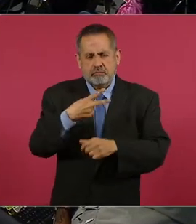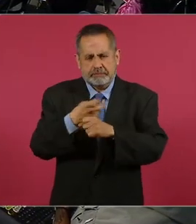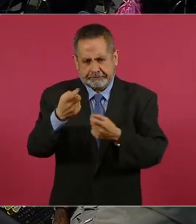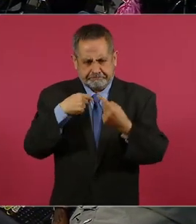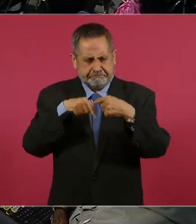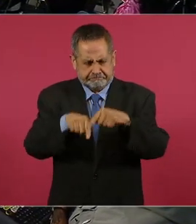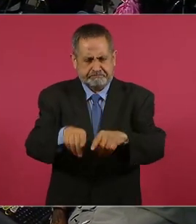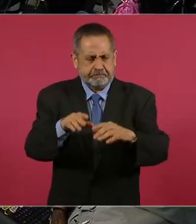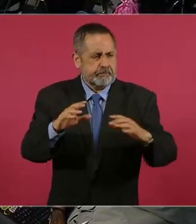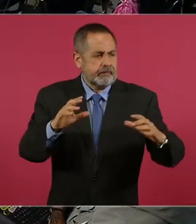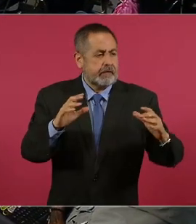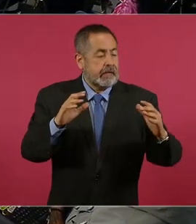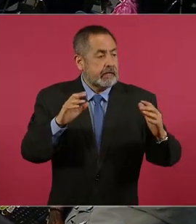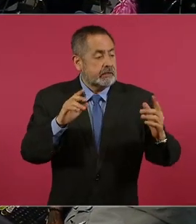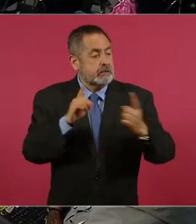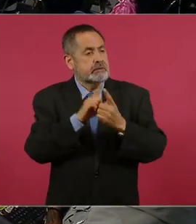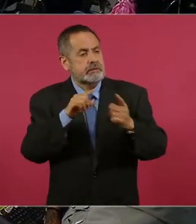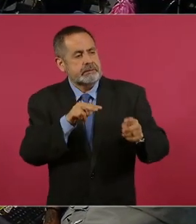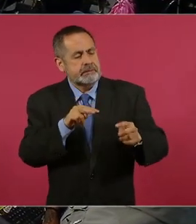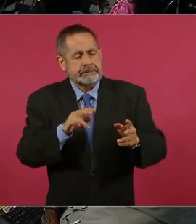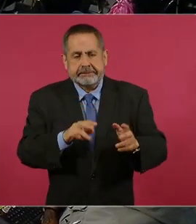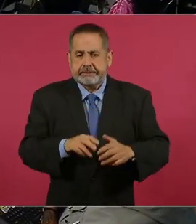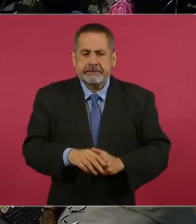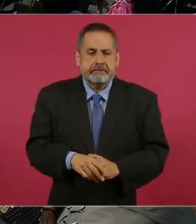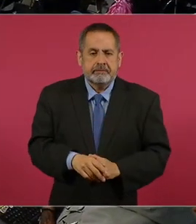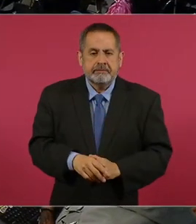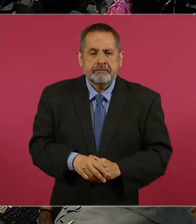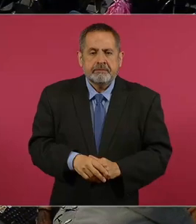y pues